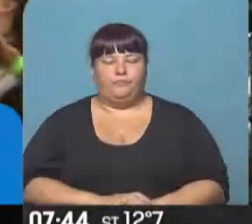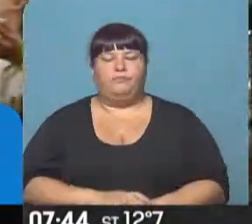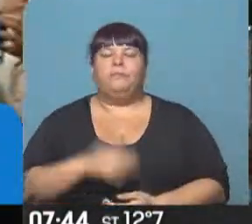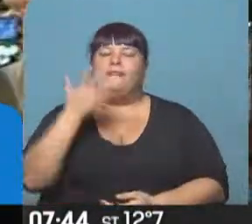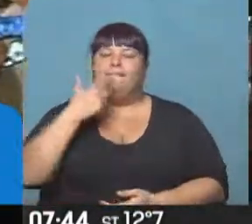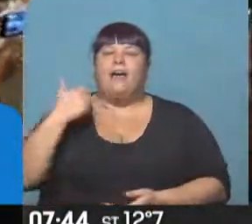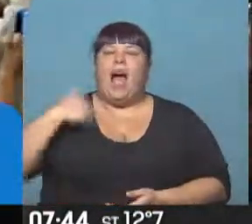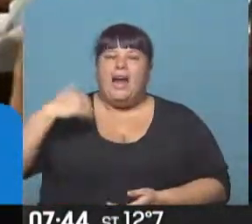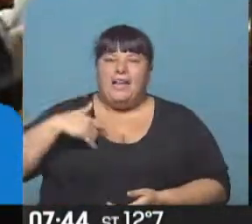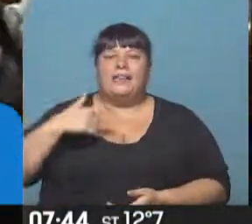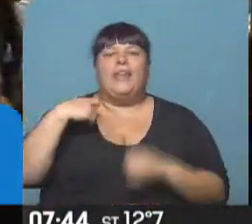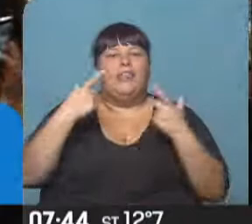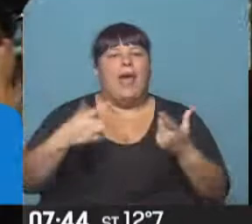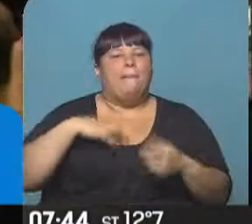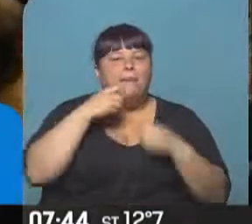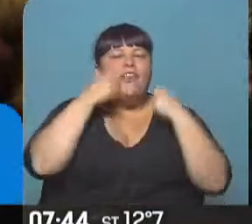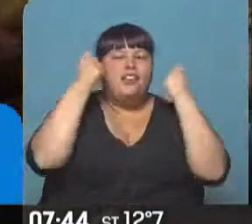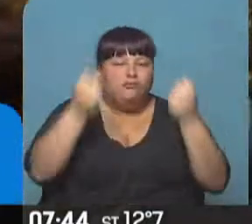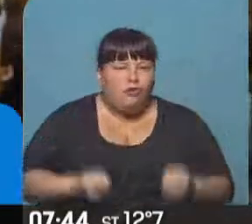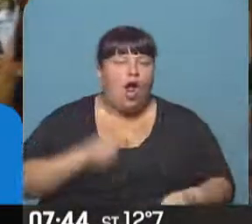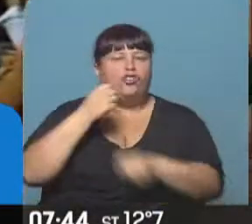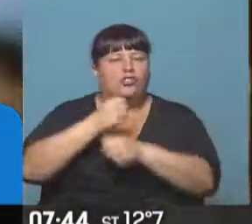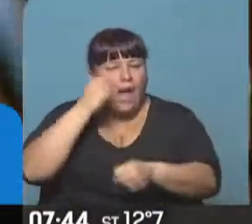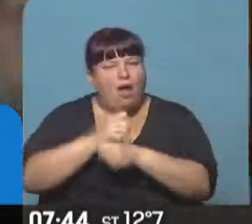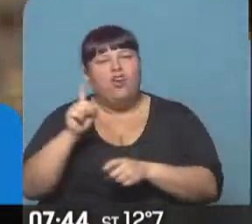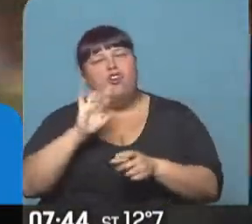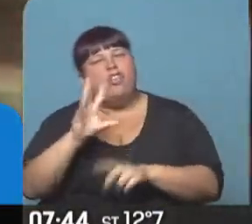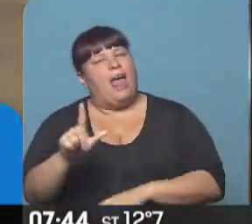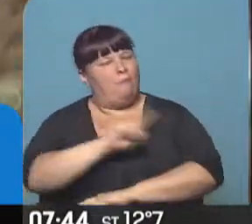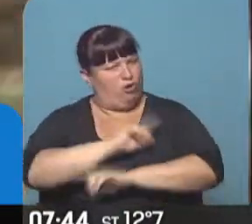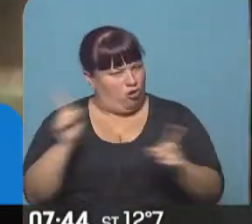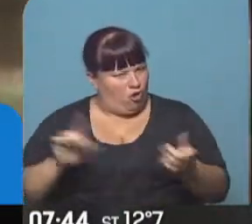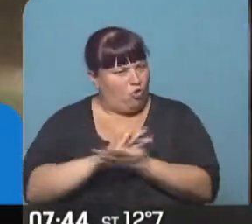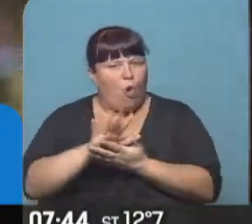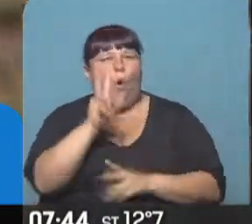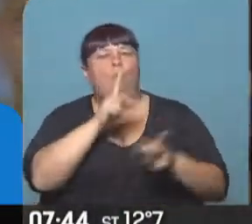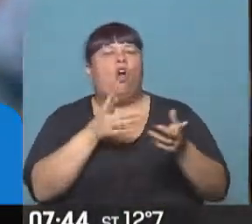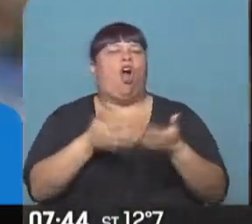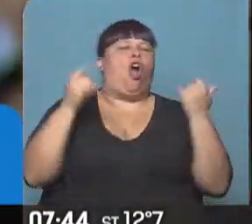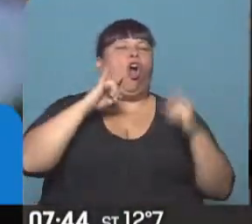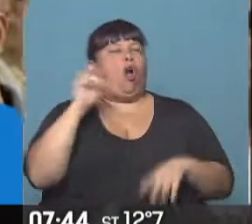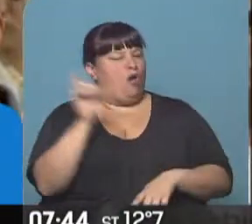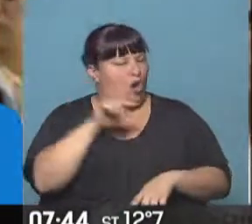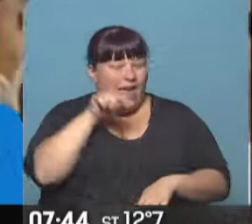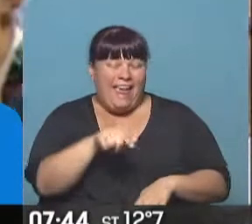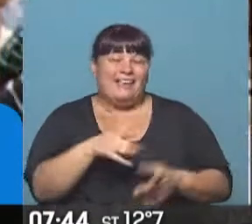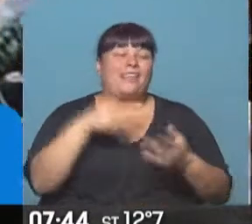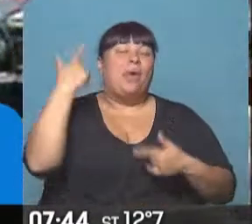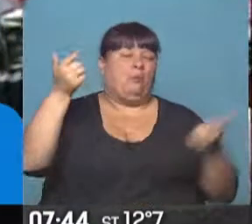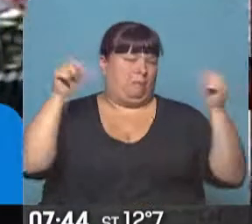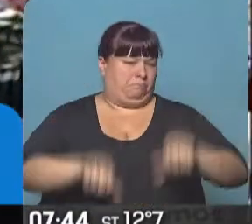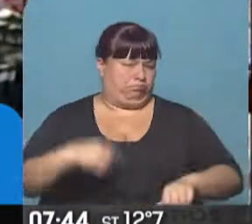Queremos un país donde premia al que se esfuerza, al que trabaja, no al que hace trampa, no al que busca el atajo. Ese atajo que nos